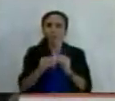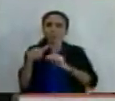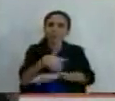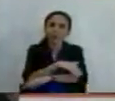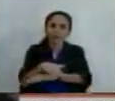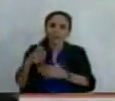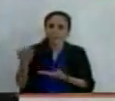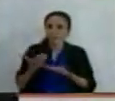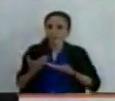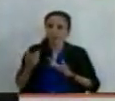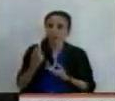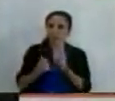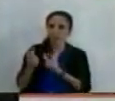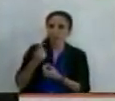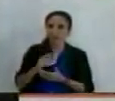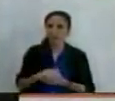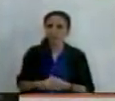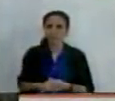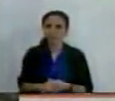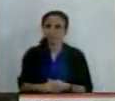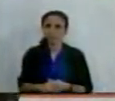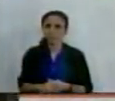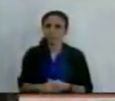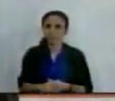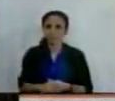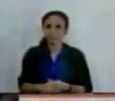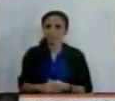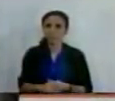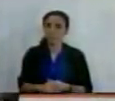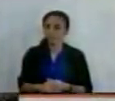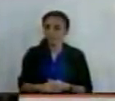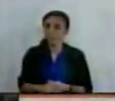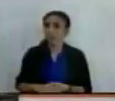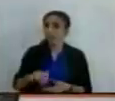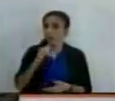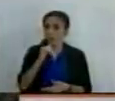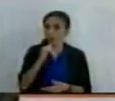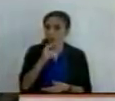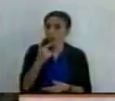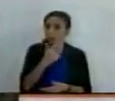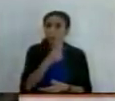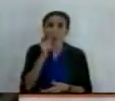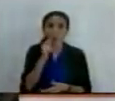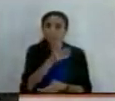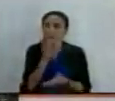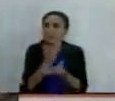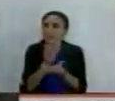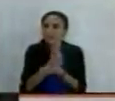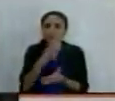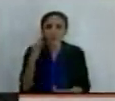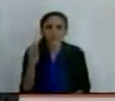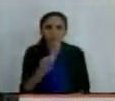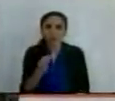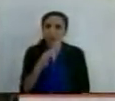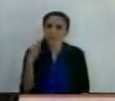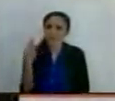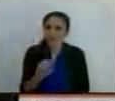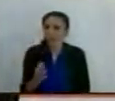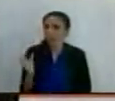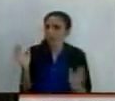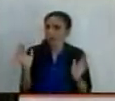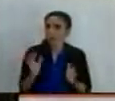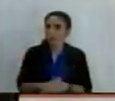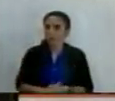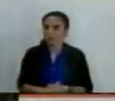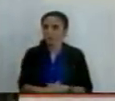jaja aquí se pone bueno porque él declaró que ellos siempre dicen la verdad bien vamos a tomarla como cierto